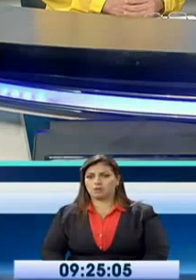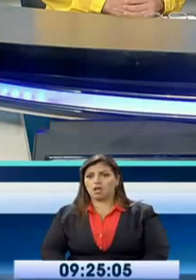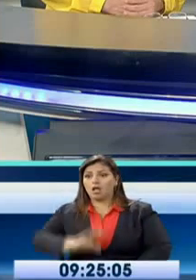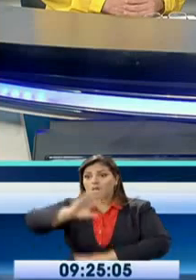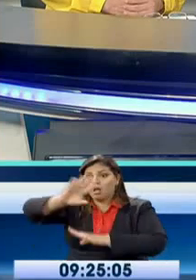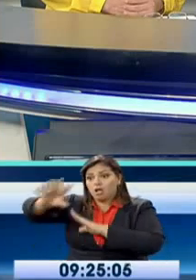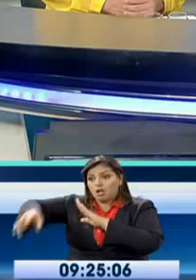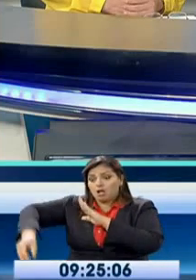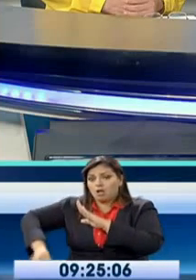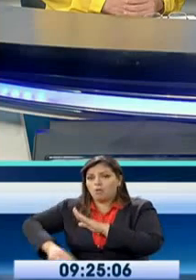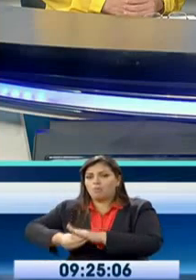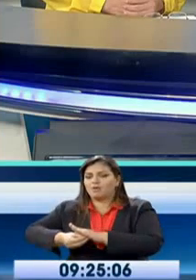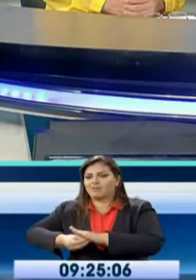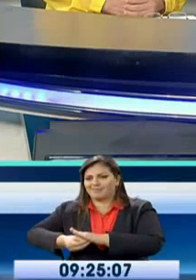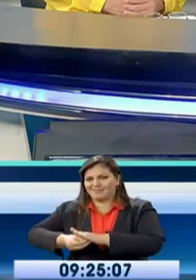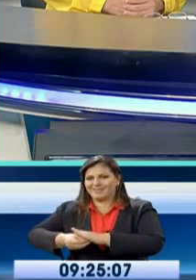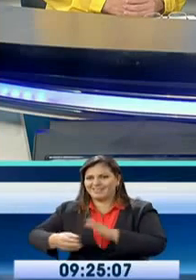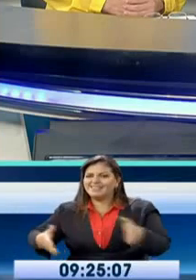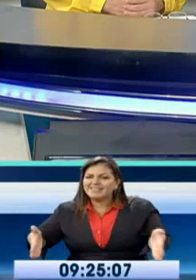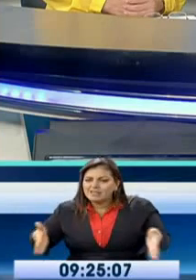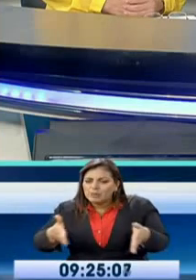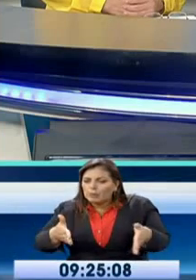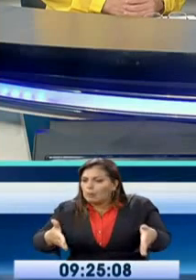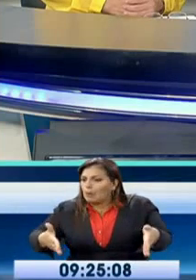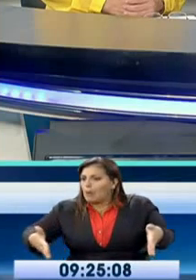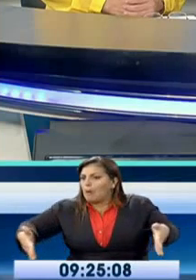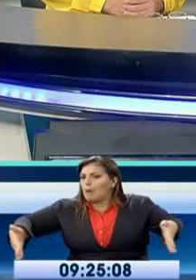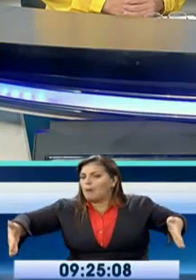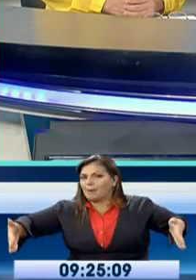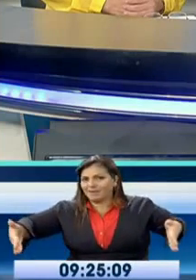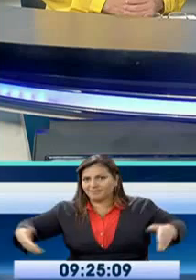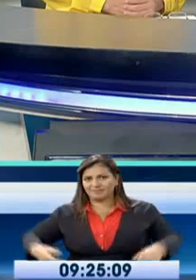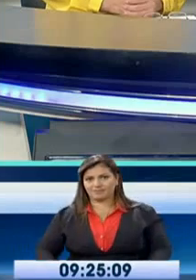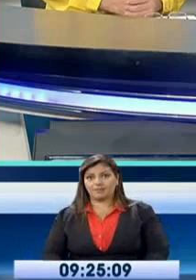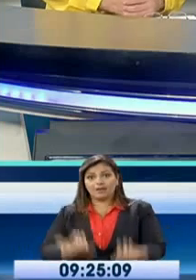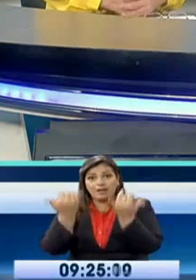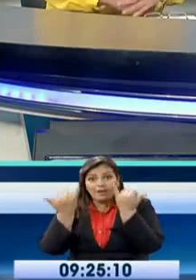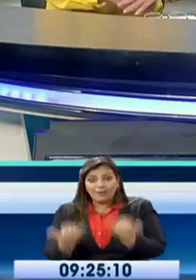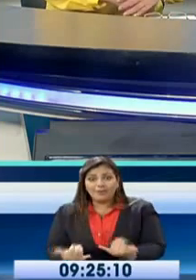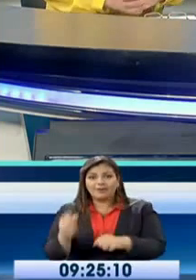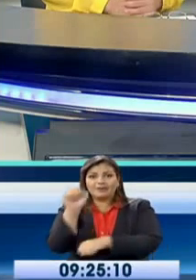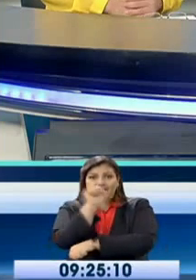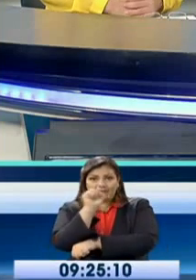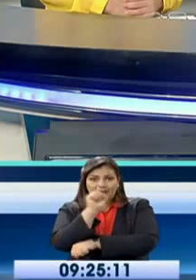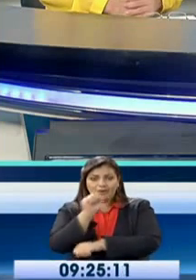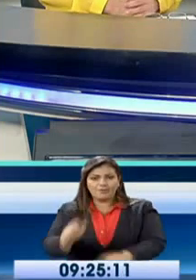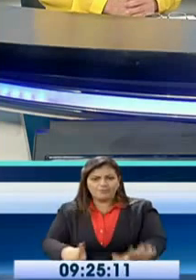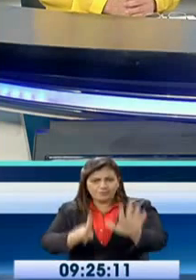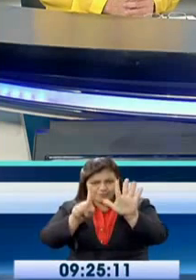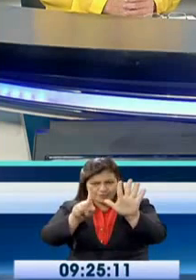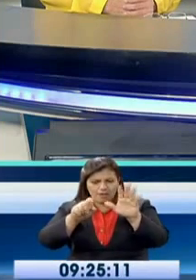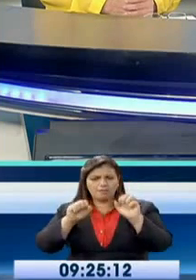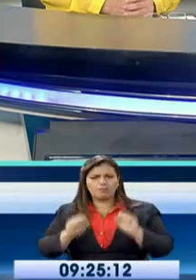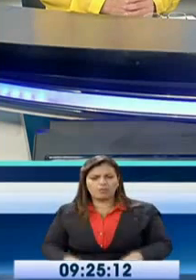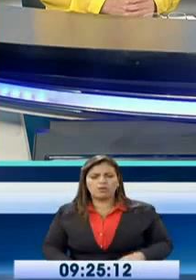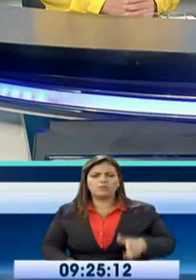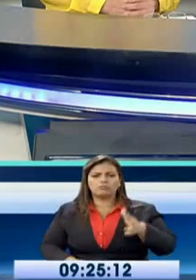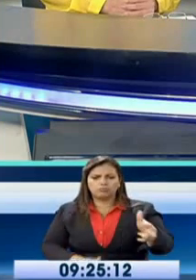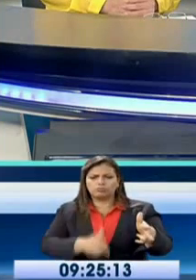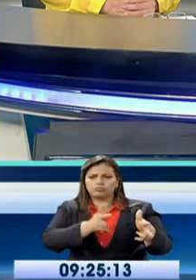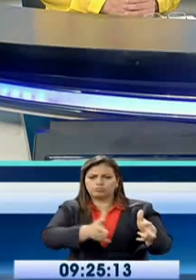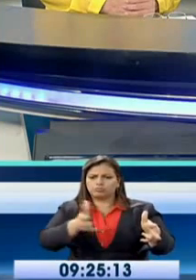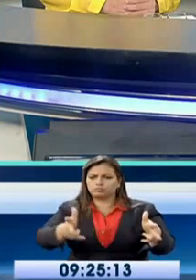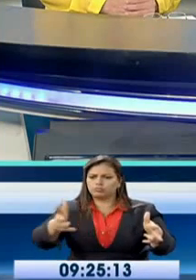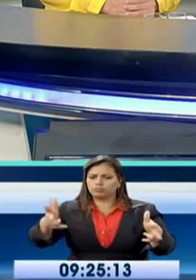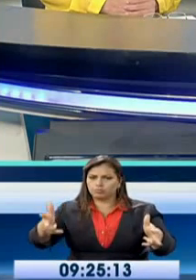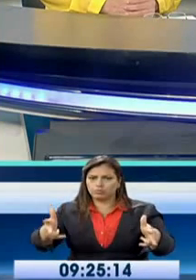carriles. Claro, exactamente, incrementando un carril. Contrarreflujo creo que se llama. ¿Cuándo se implementaría tentativamente?